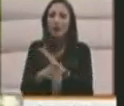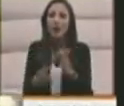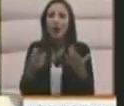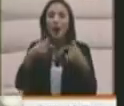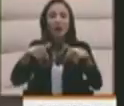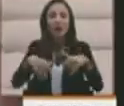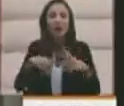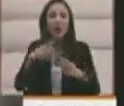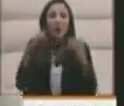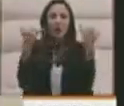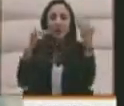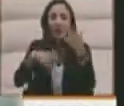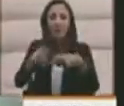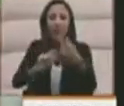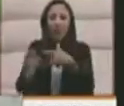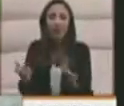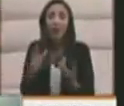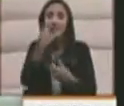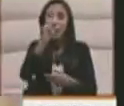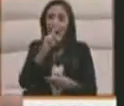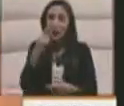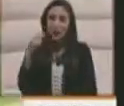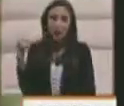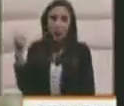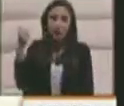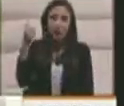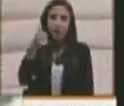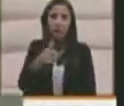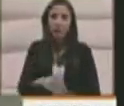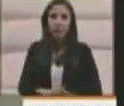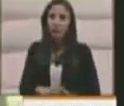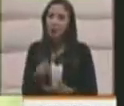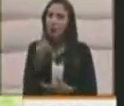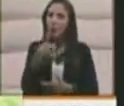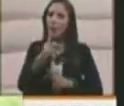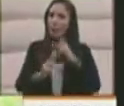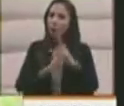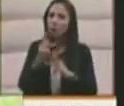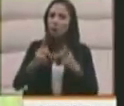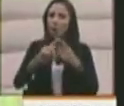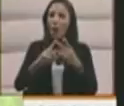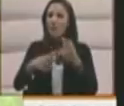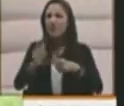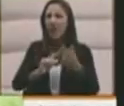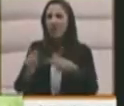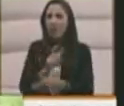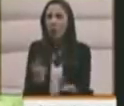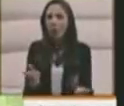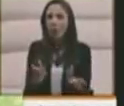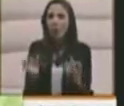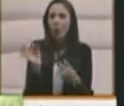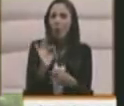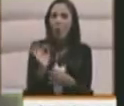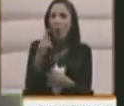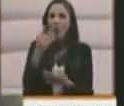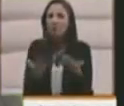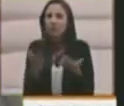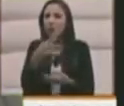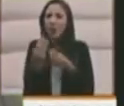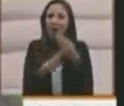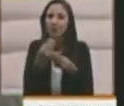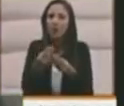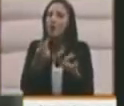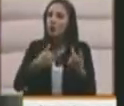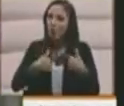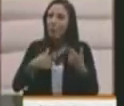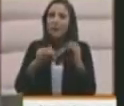feria? 3 años. ¿Tú eres el productor, eres el vendedor, directo del productor al consumidor, ¿no? Exactamente, esa